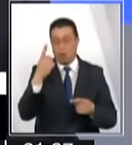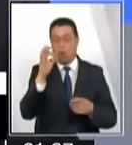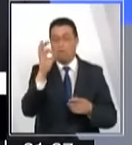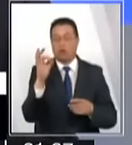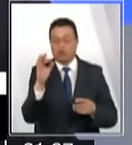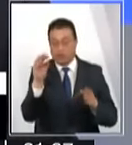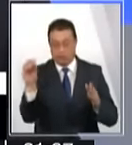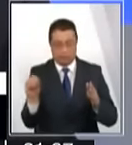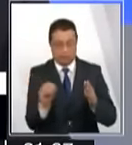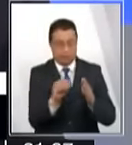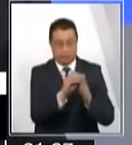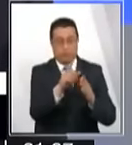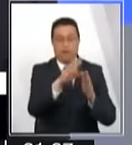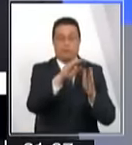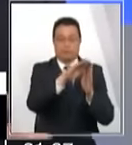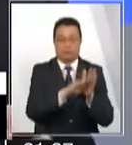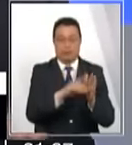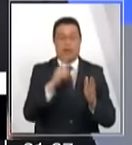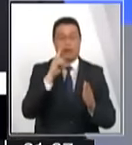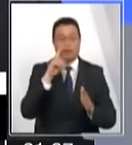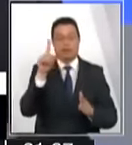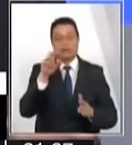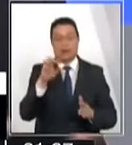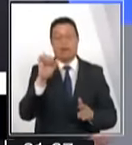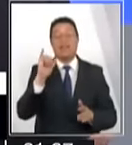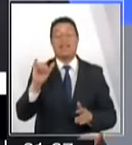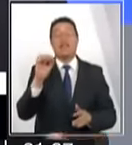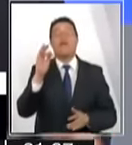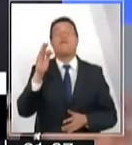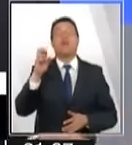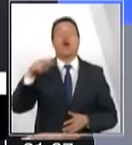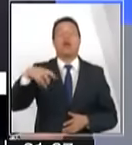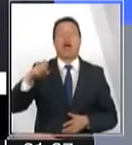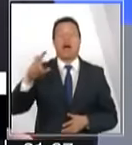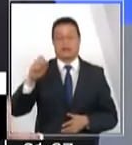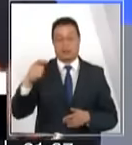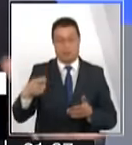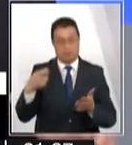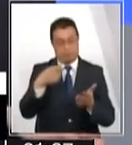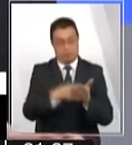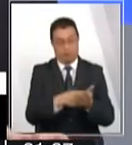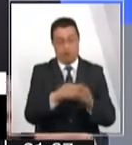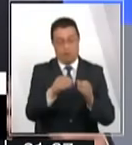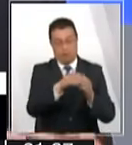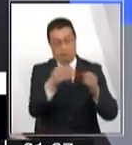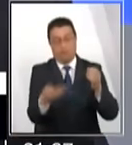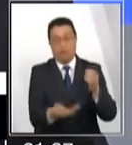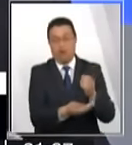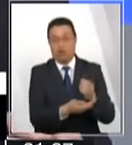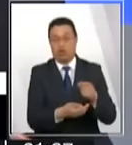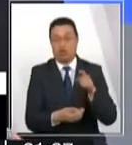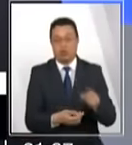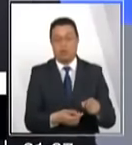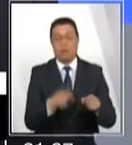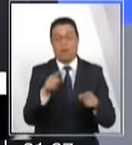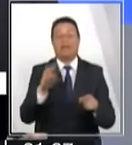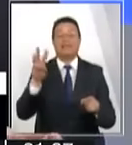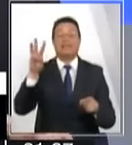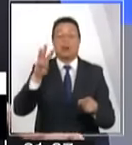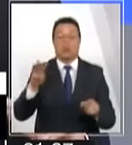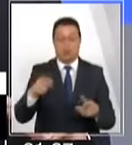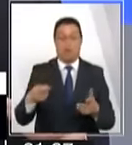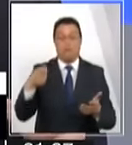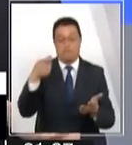tendría que salir tanto de isapre como de fonasa porque irían a financiar este fondo Ah que o este seguro que financiaría